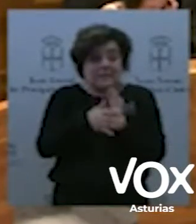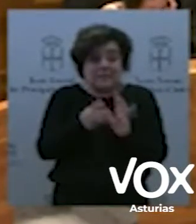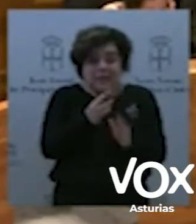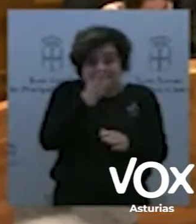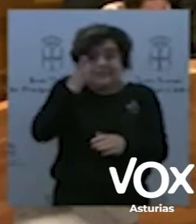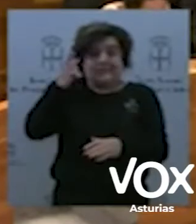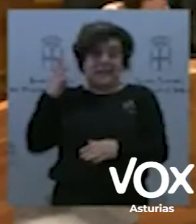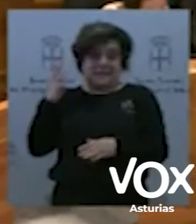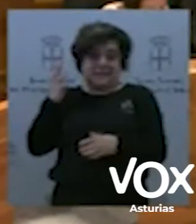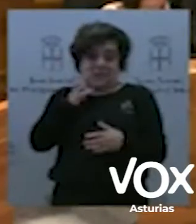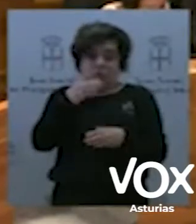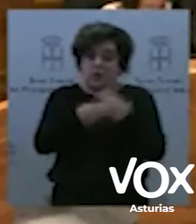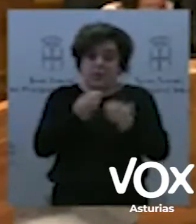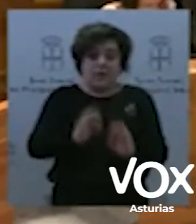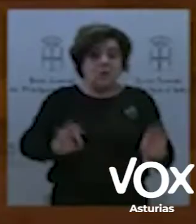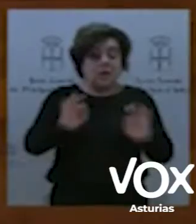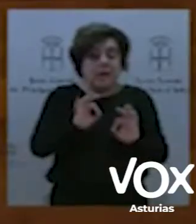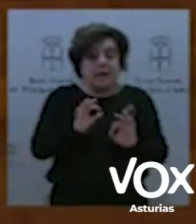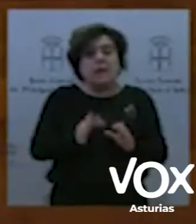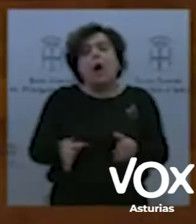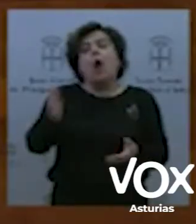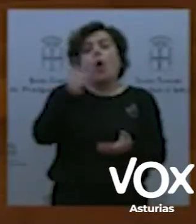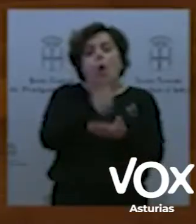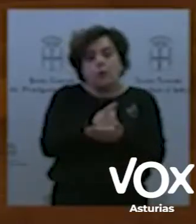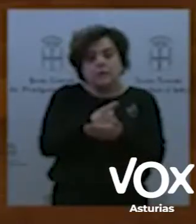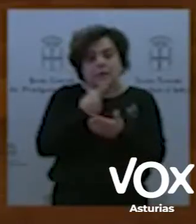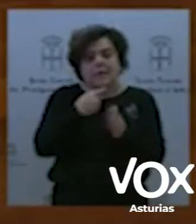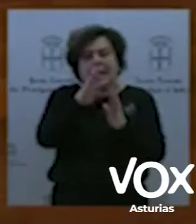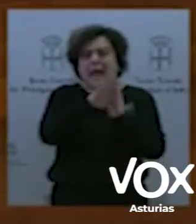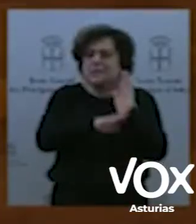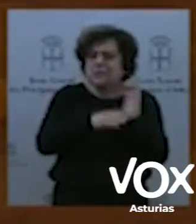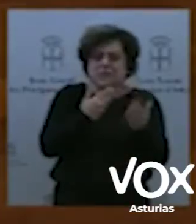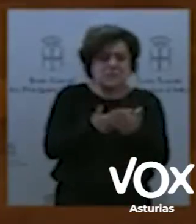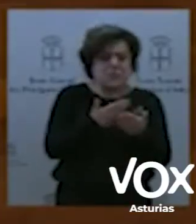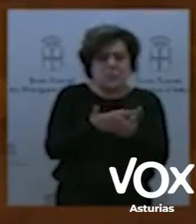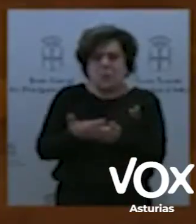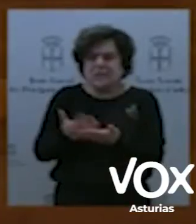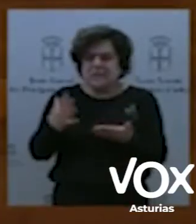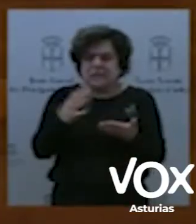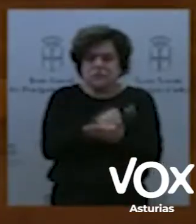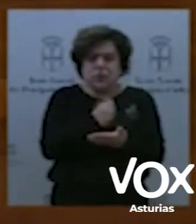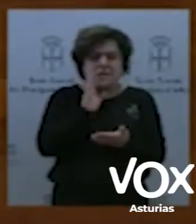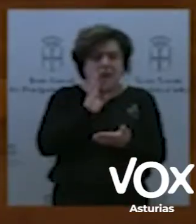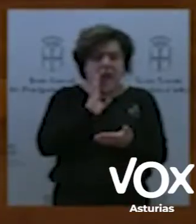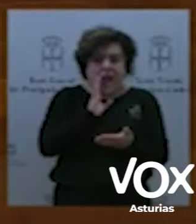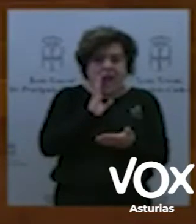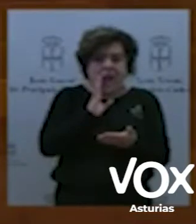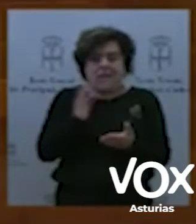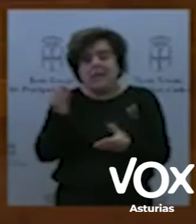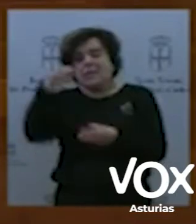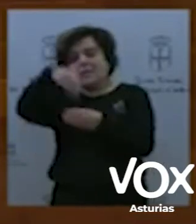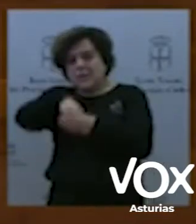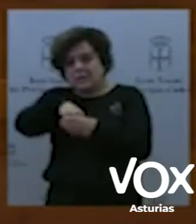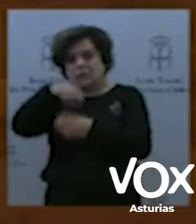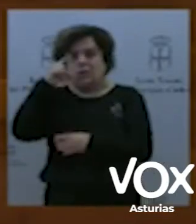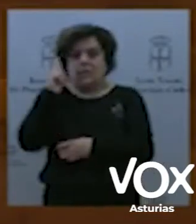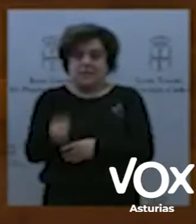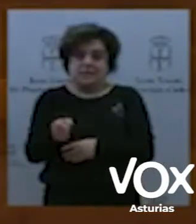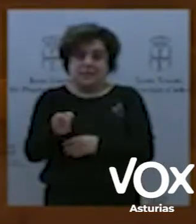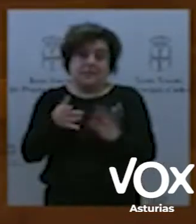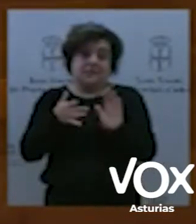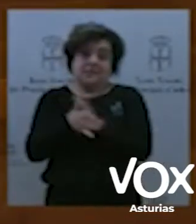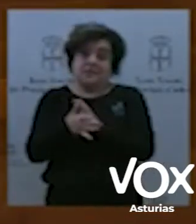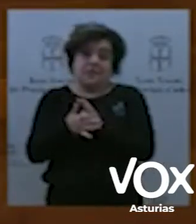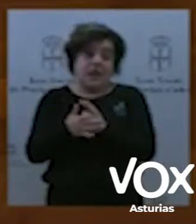todas estas propuestas, todas las propuestas, en el dictamen, en una nueva huida, señorías, hacia adelante, para que otra